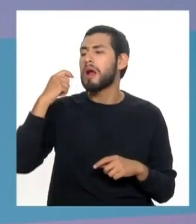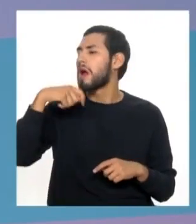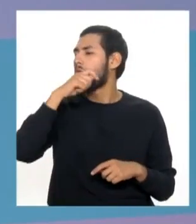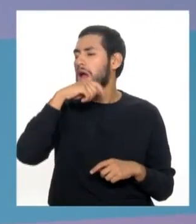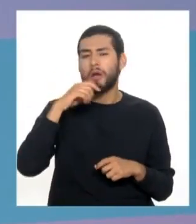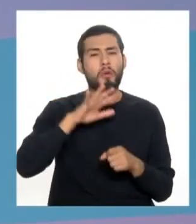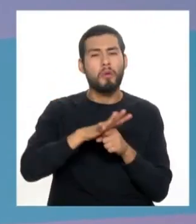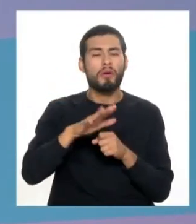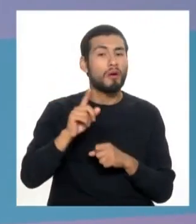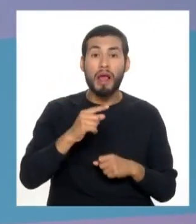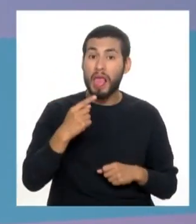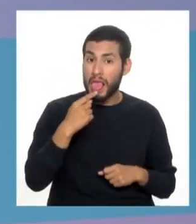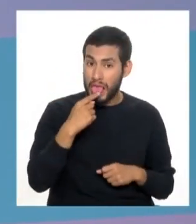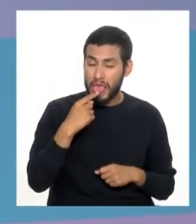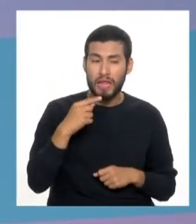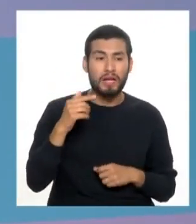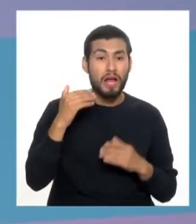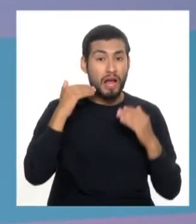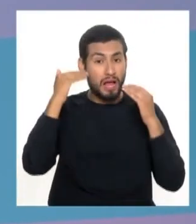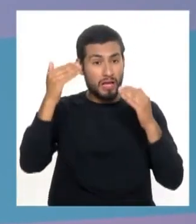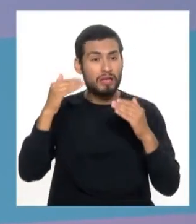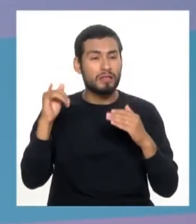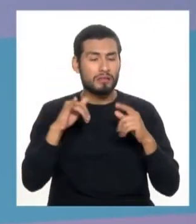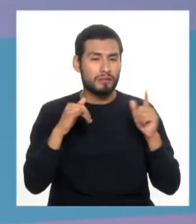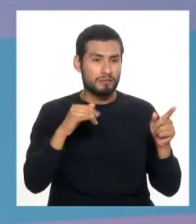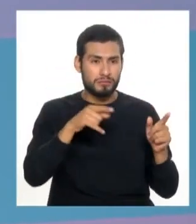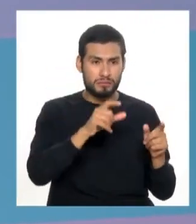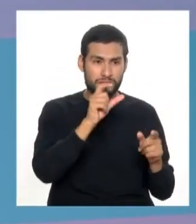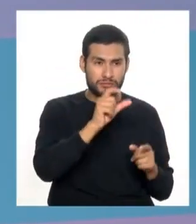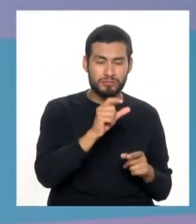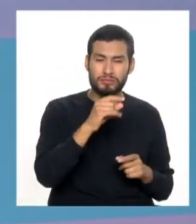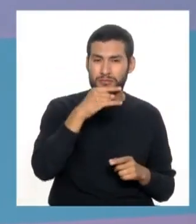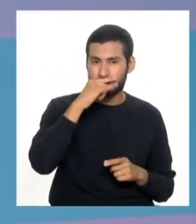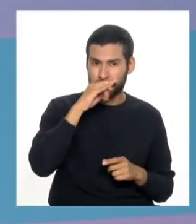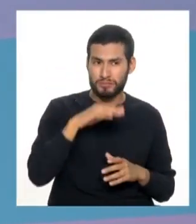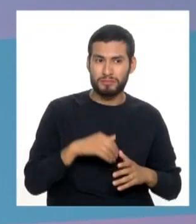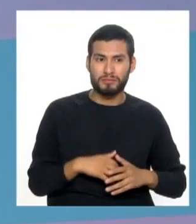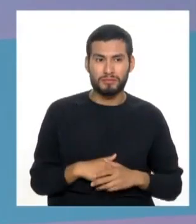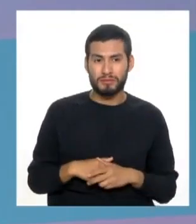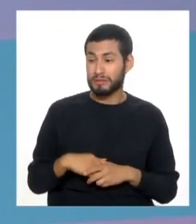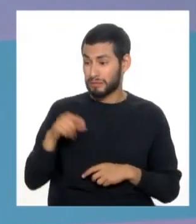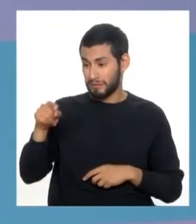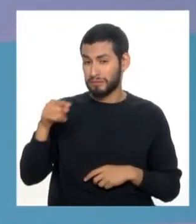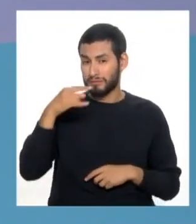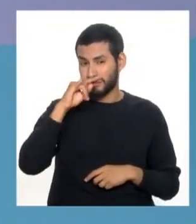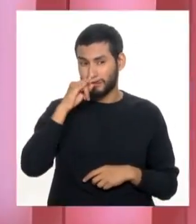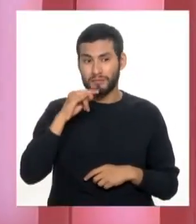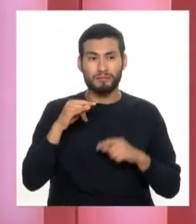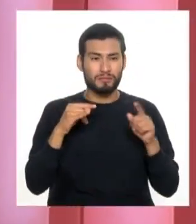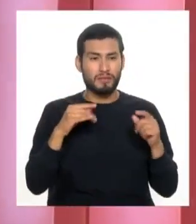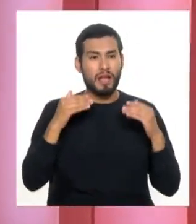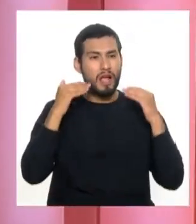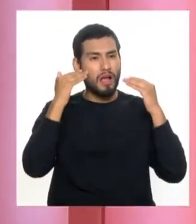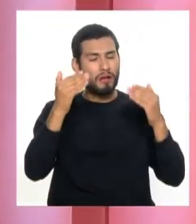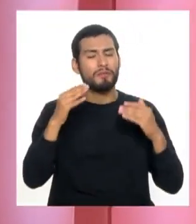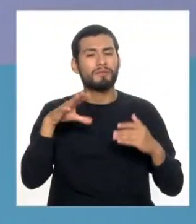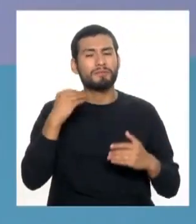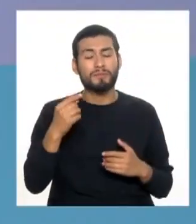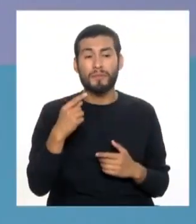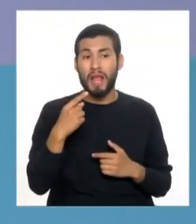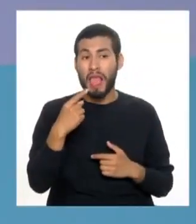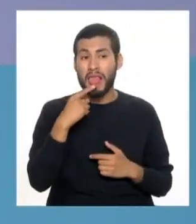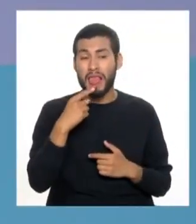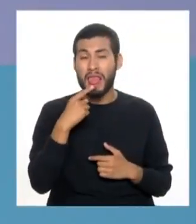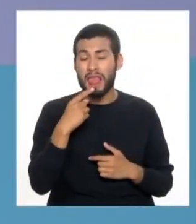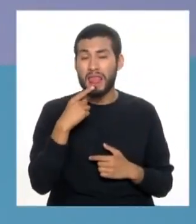Y para eso tenemos un limpiador de lengua que hay para adultos y la doctora mostró que también hay para niños. Ah, o sea, este de niños. Ese de niños y este para adultos. ¿Por qué? Porque la lengua, por su